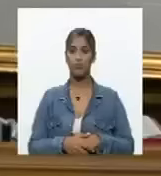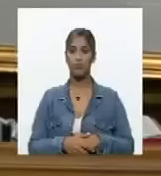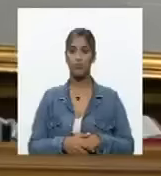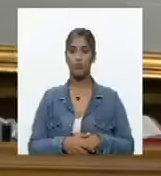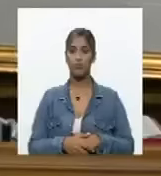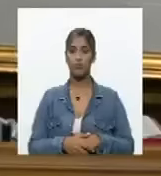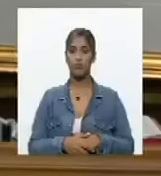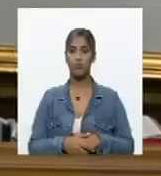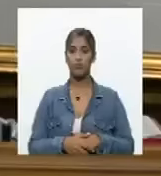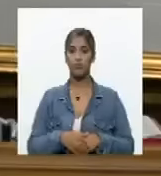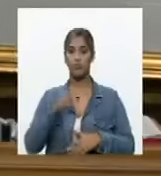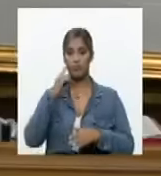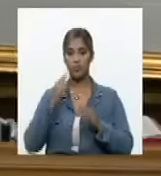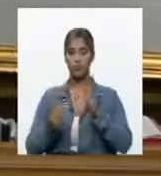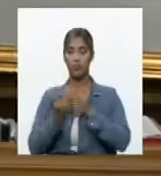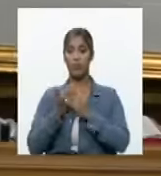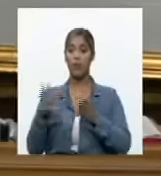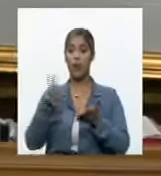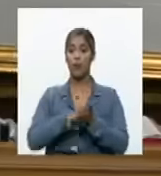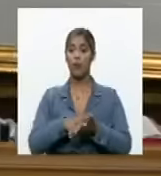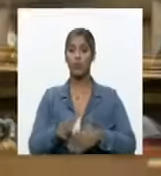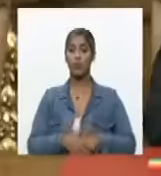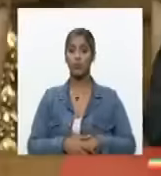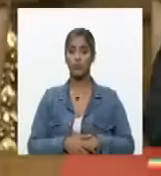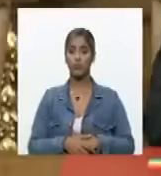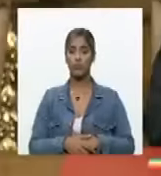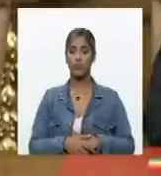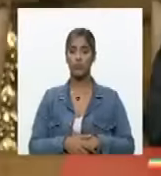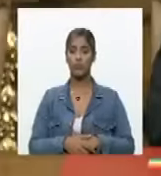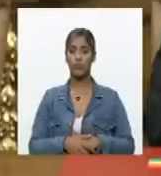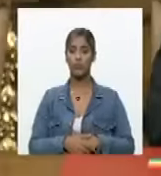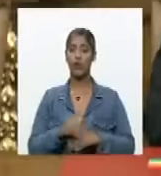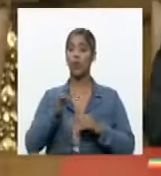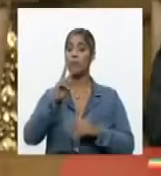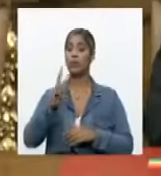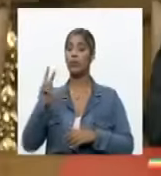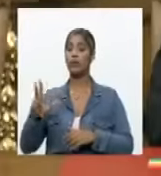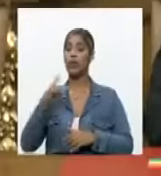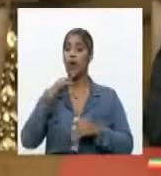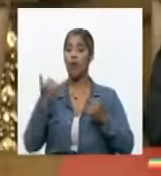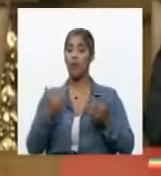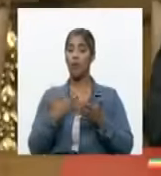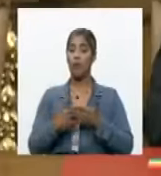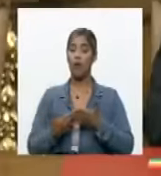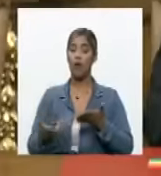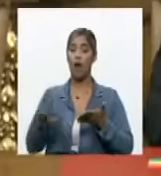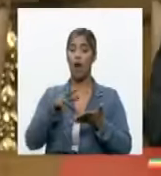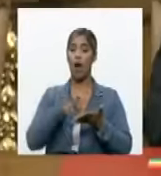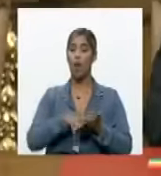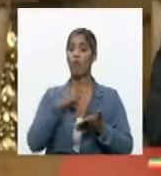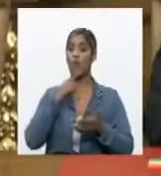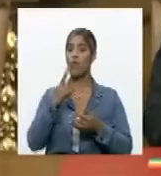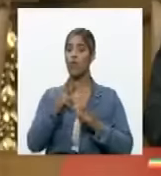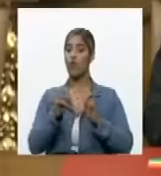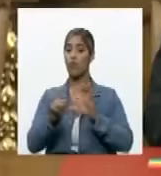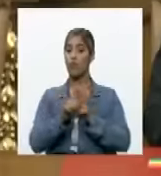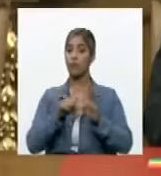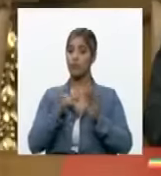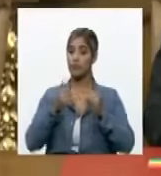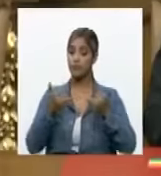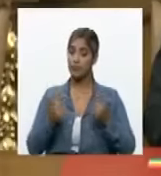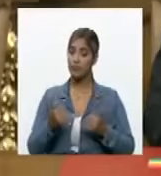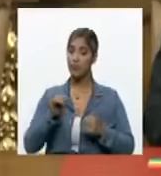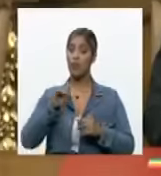En consideración. Aprobado. Siguiente. Vigésimo tercero. Se propone aprobar la incorporación de un nuevo artículo que pasa a ser el